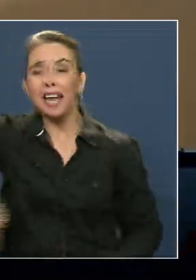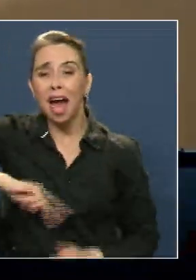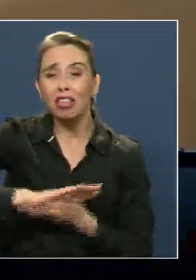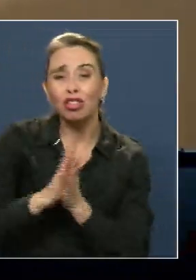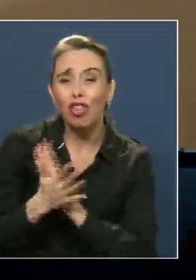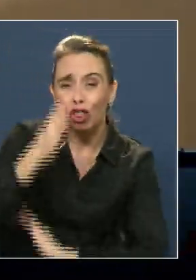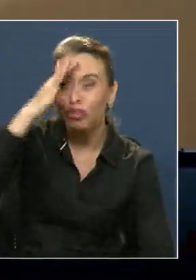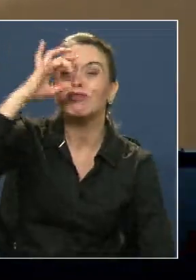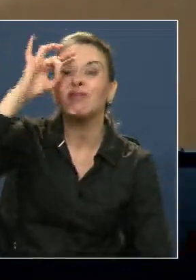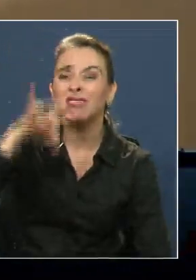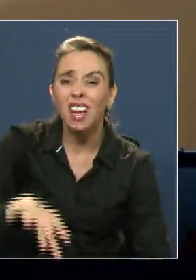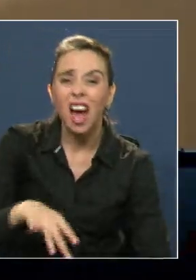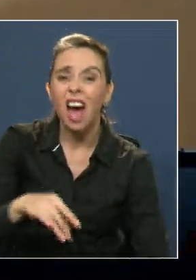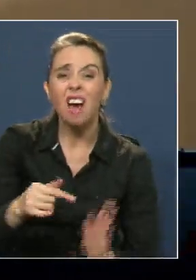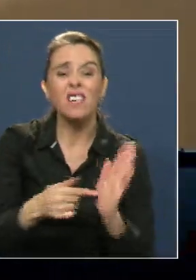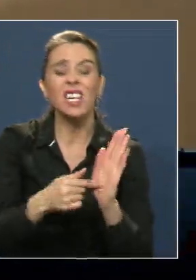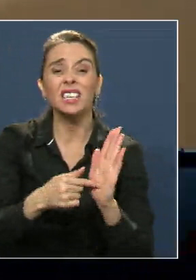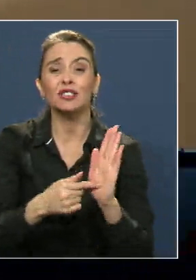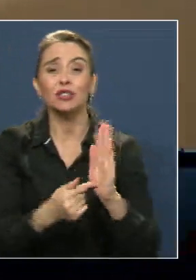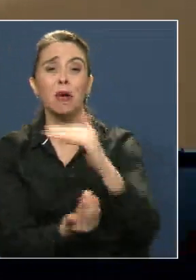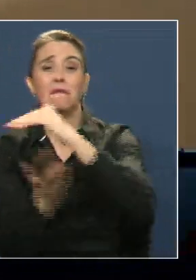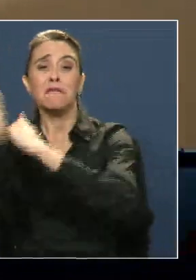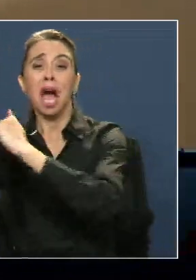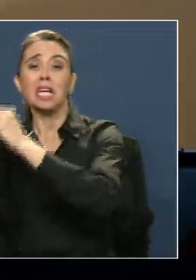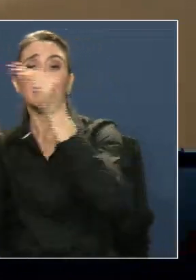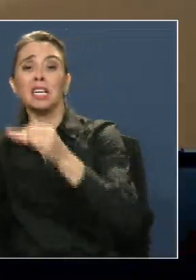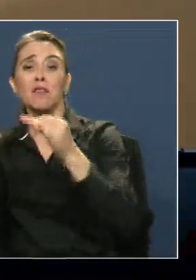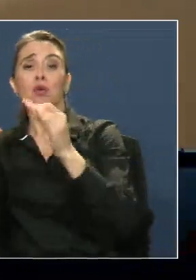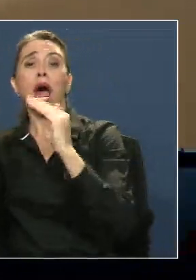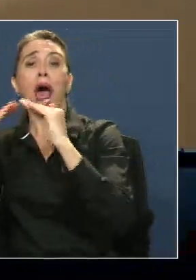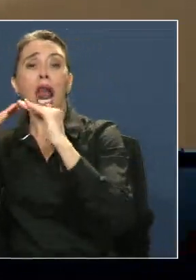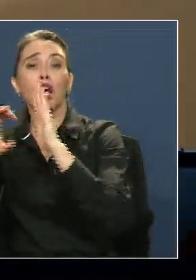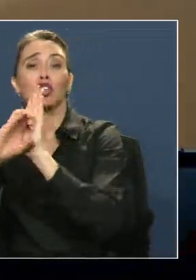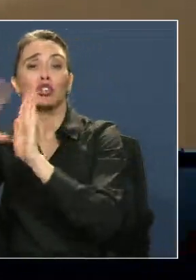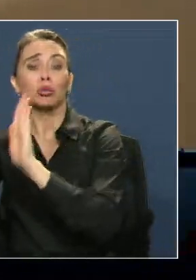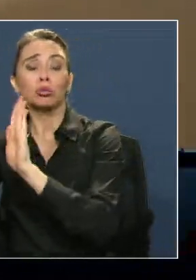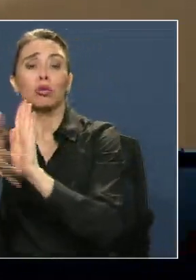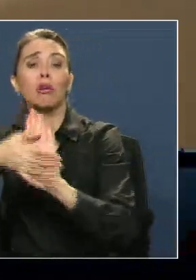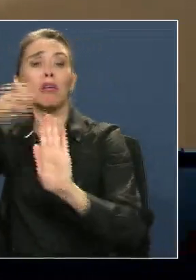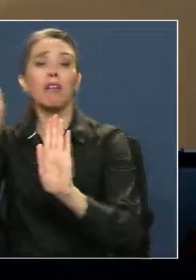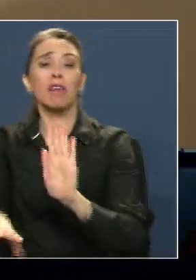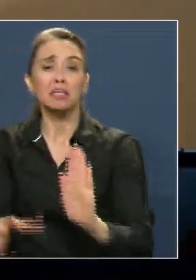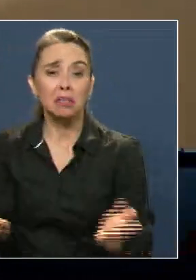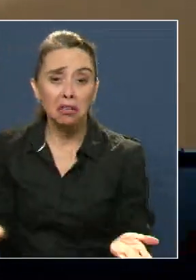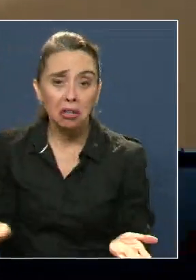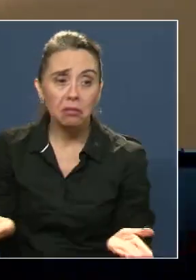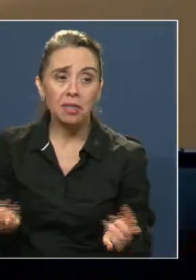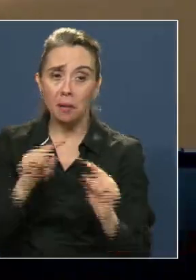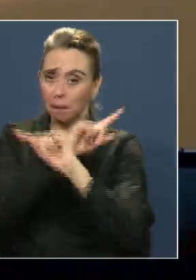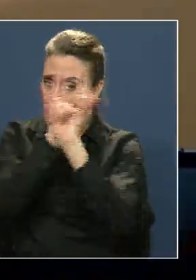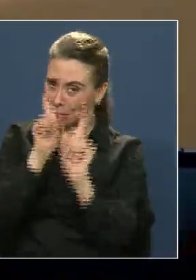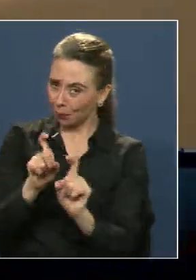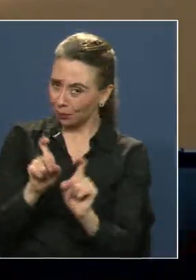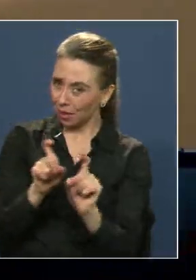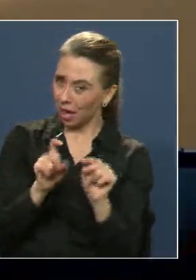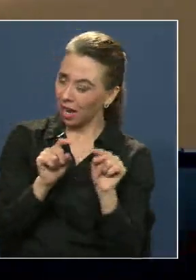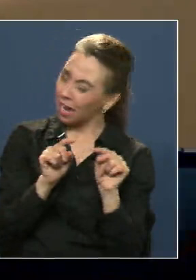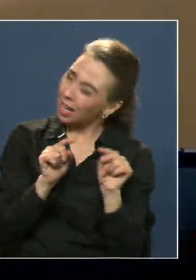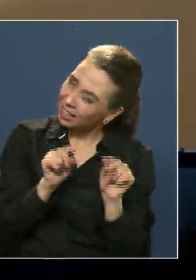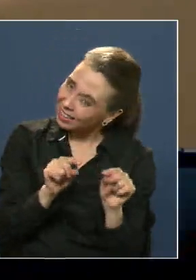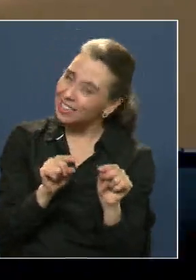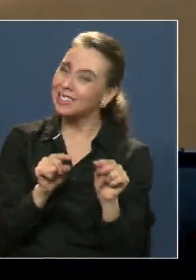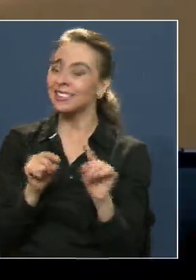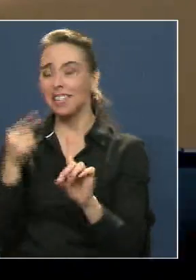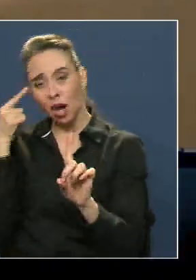sabemos que se va a caer en el Tribunal Constitucional. Y aquí la pregunta que uno se hace es, ¿será ese o al menos parte